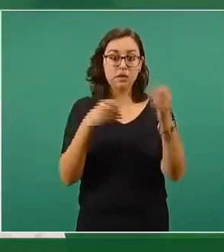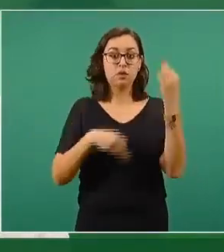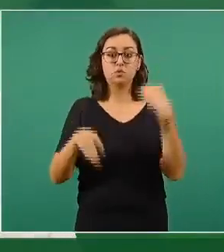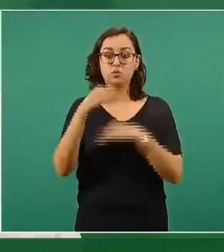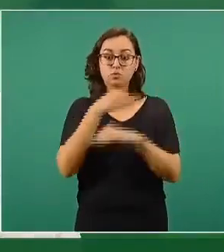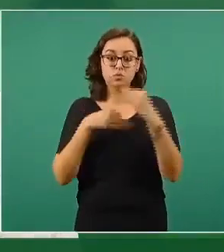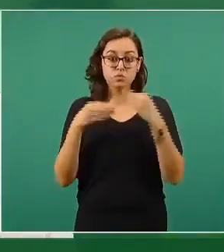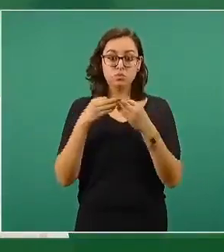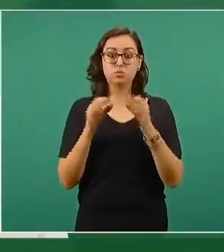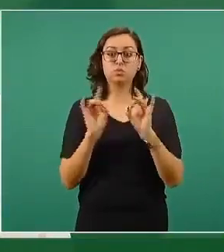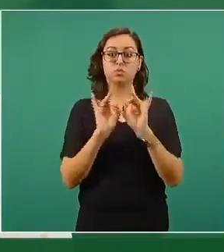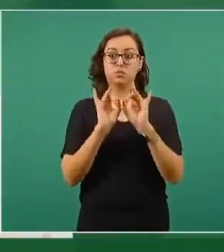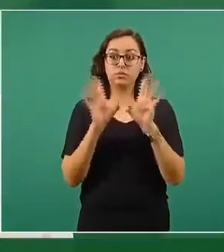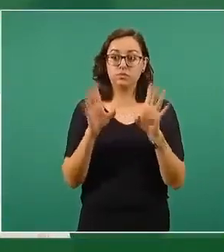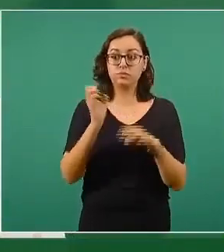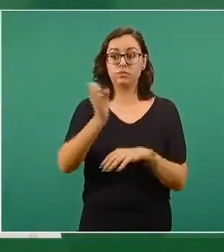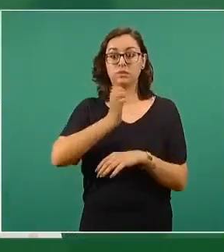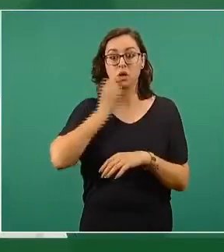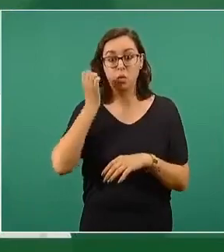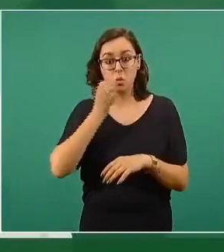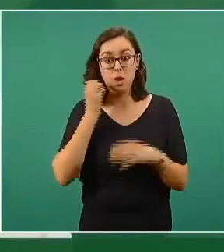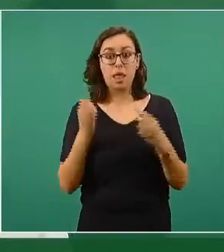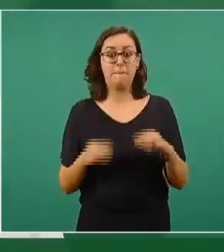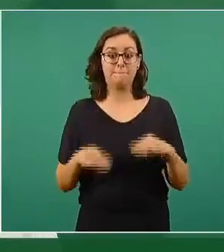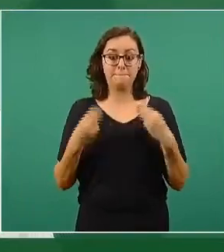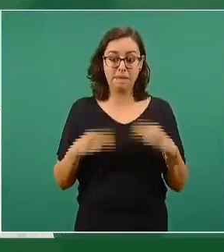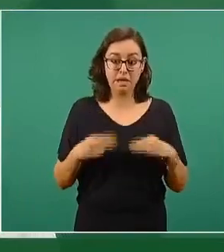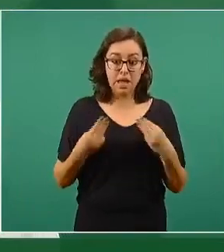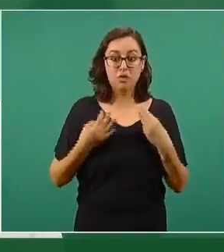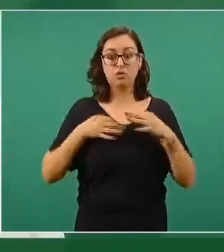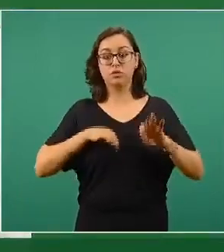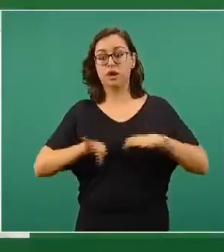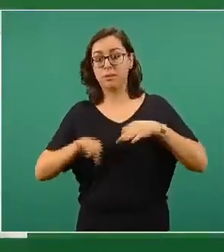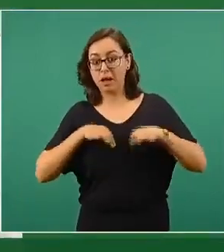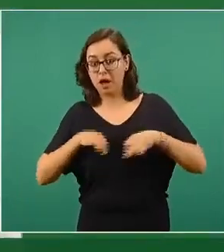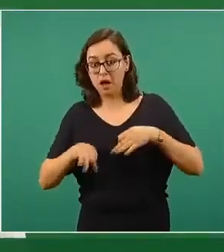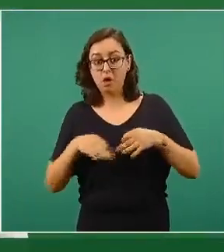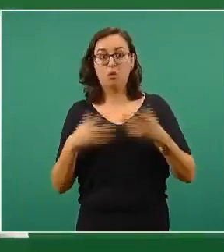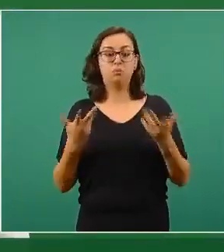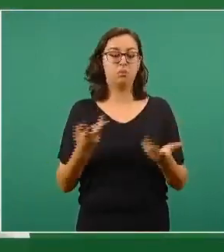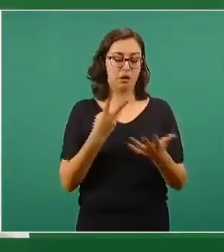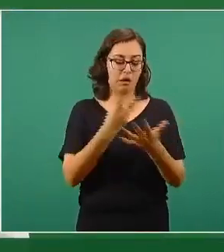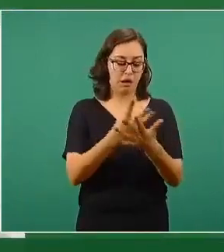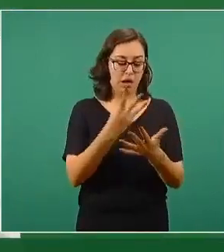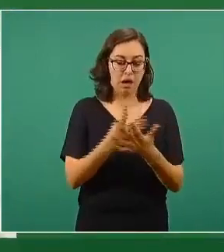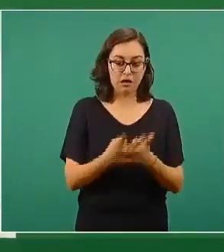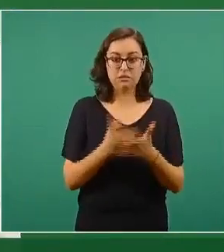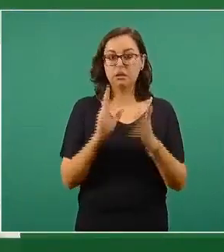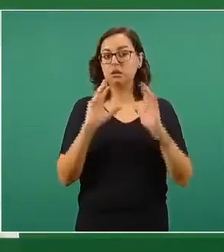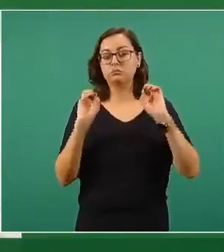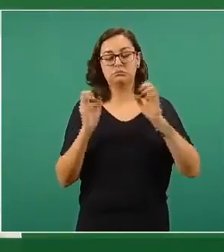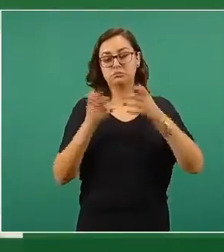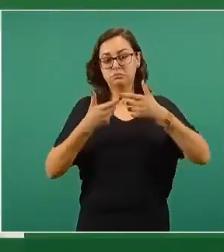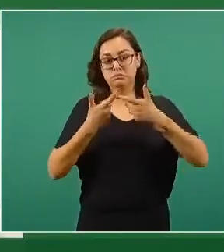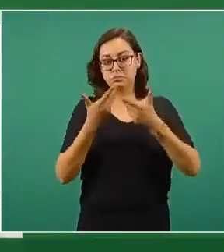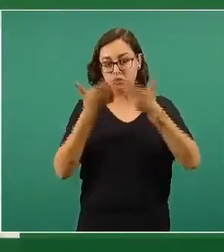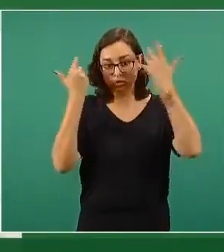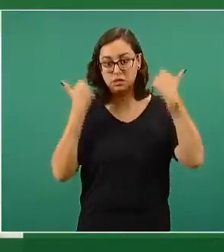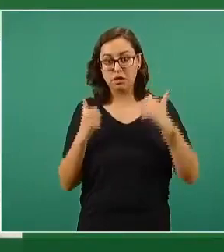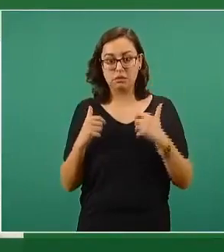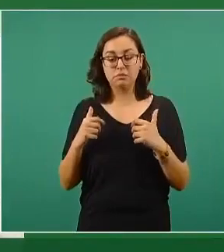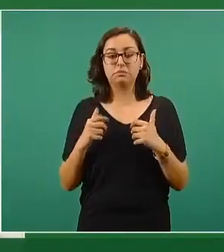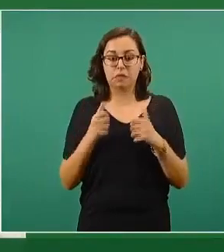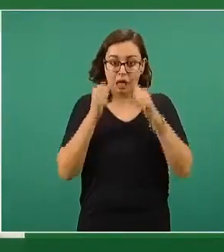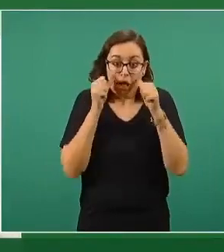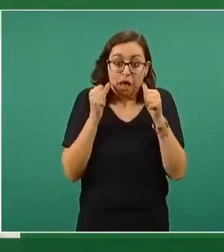una escuela o en un mercado o en un trabajo o en una casa hogar o en una penitenciaría o en donde sea. Se atenderá